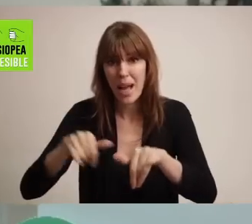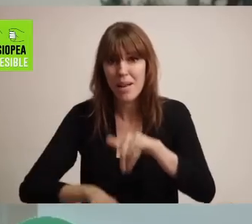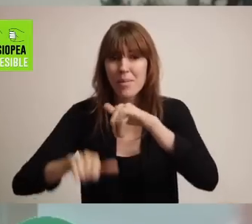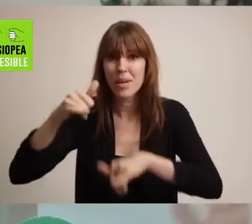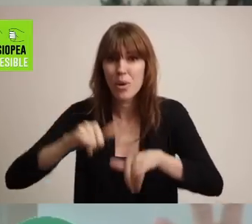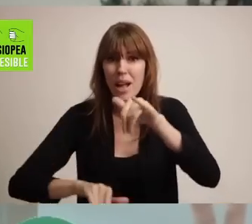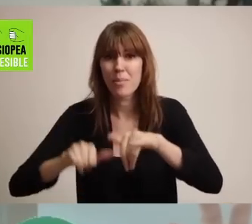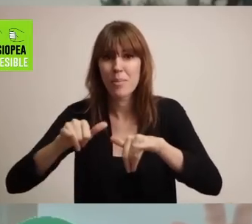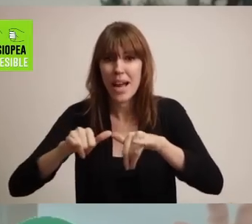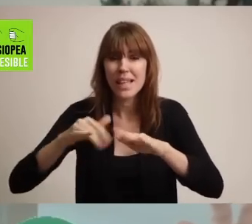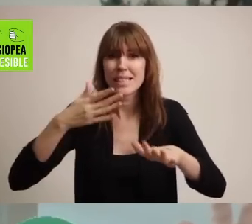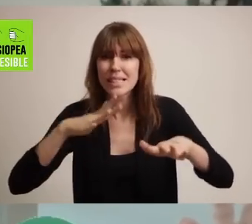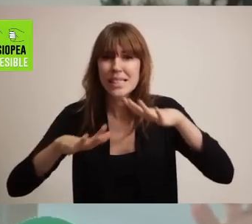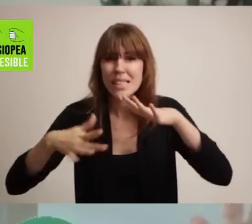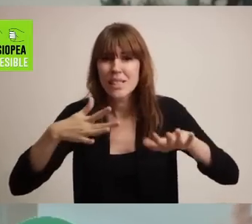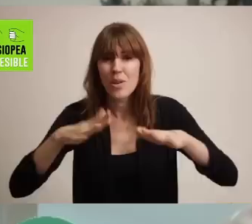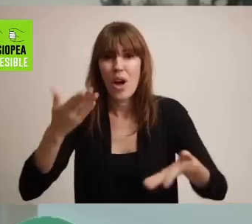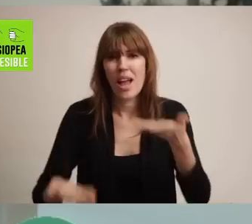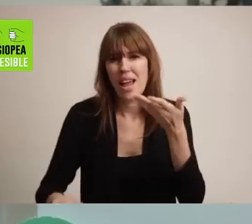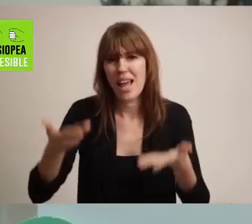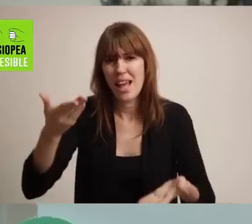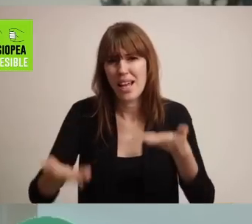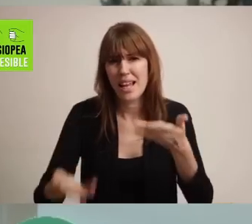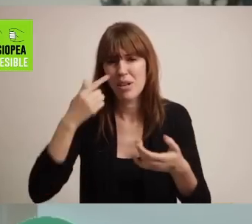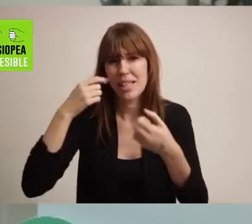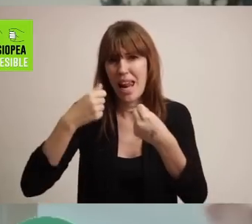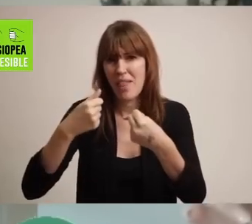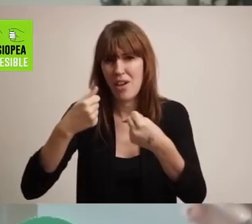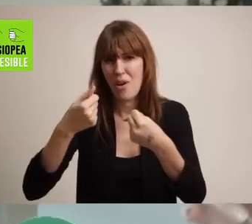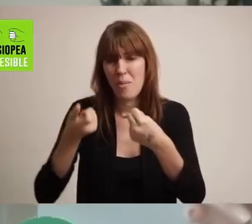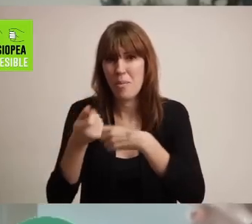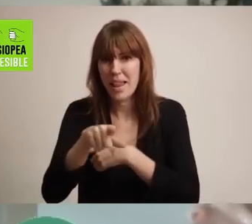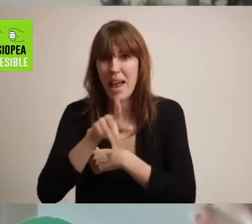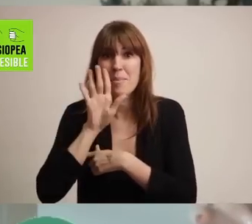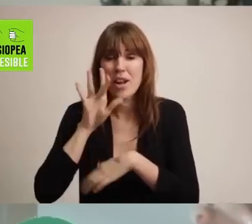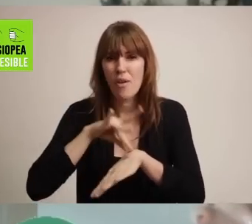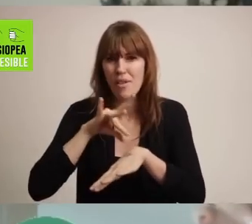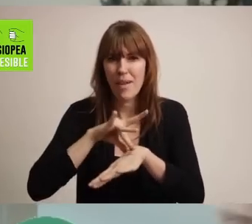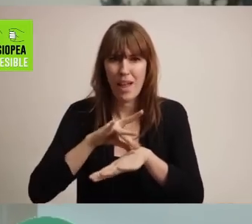pseudo equilibrio y sanación. Pero esa enfermedad te saldrá por otro lado.